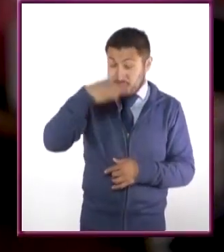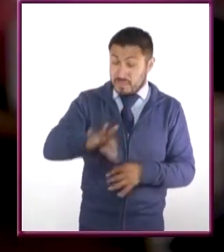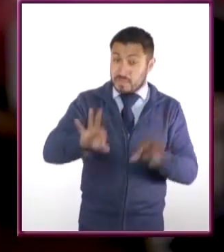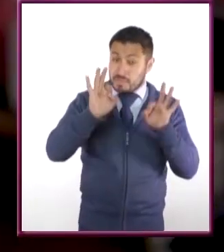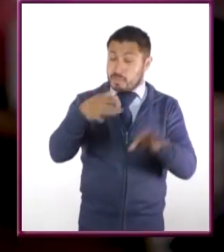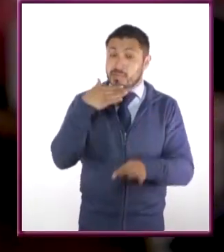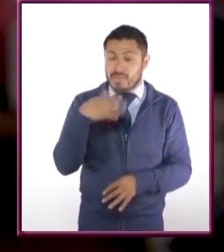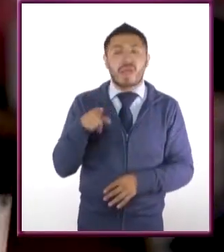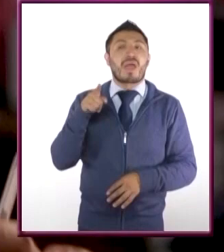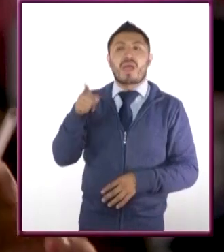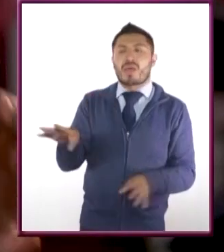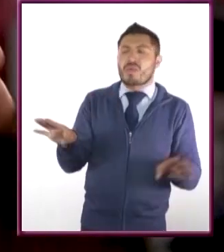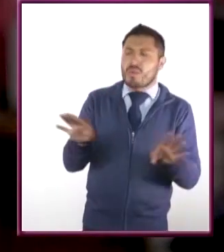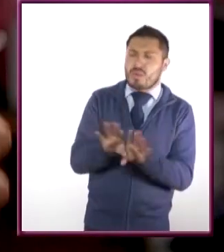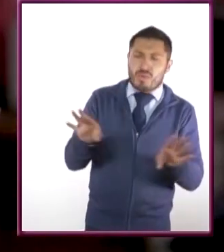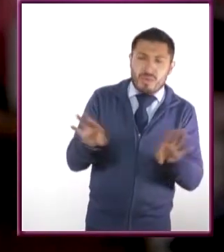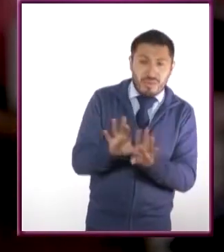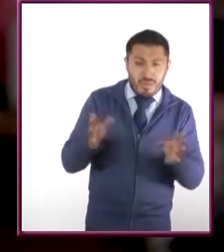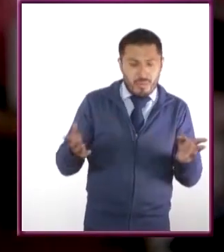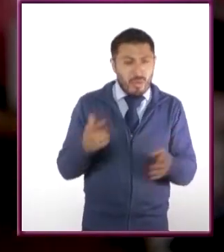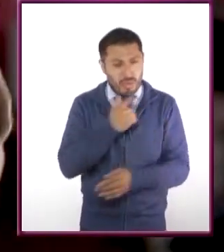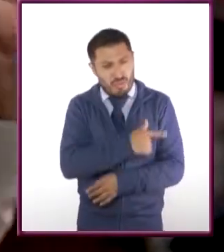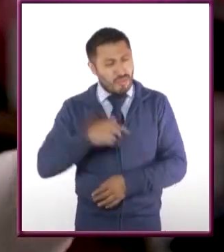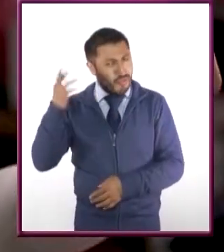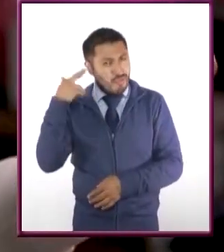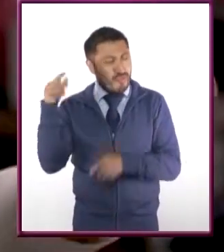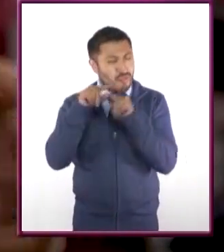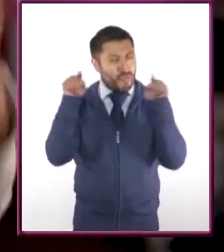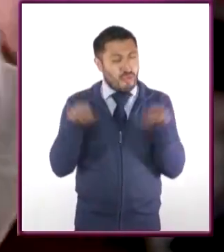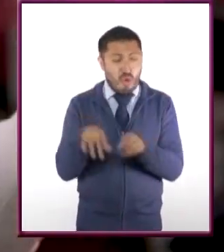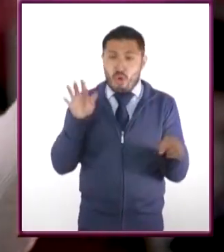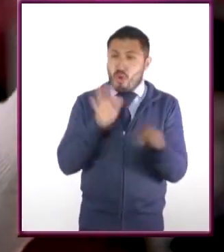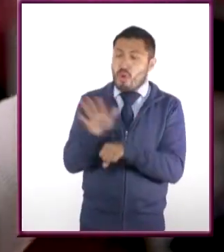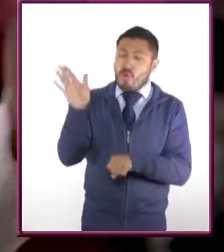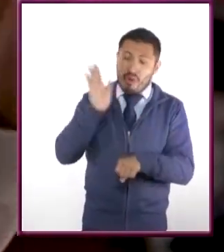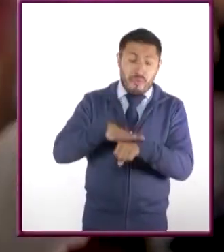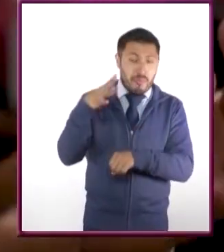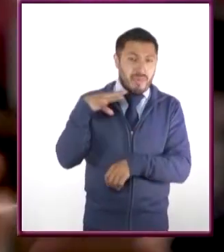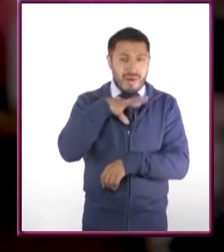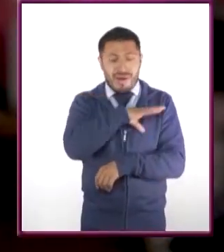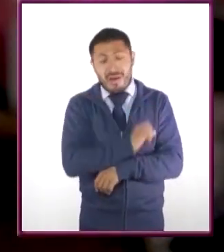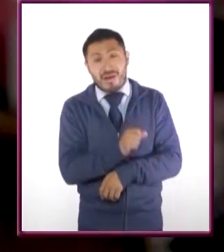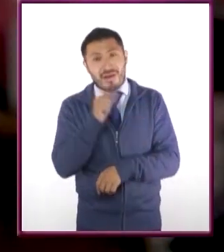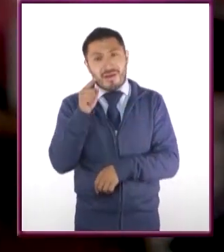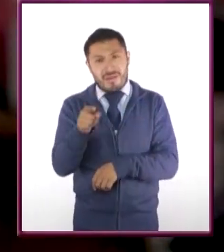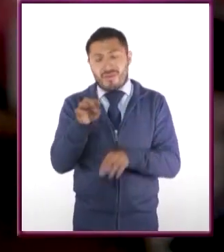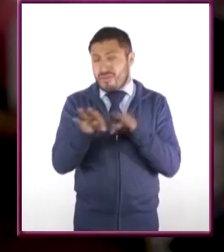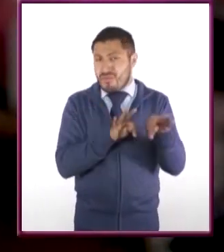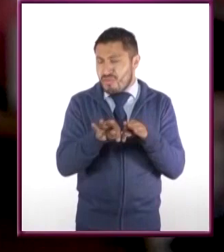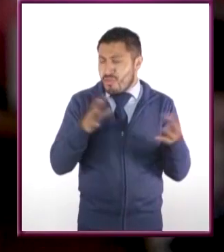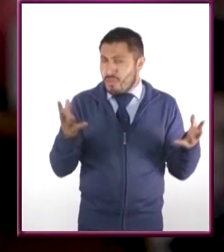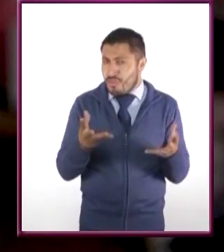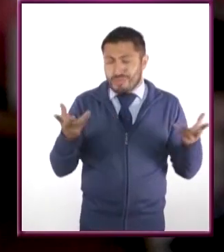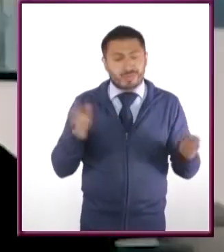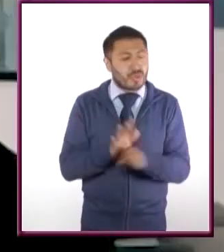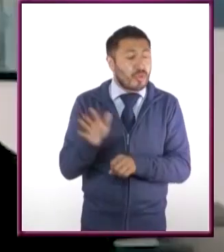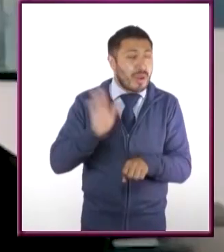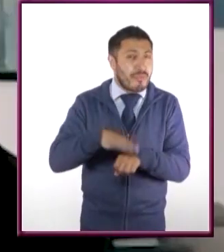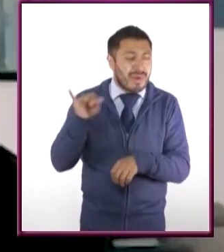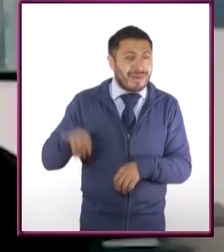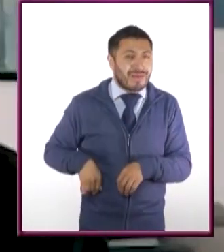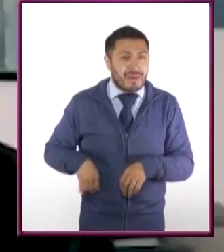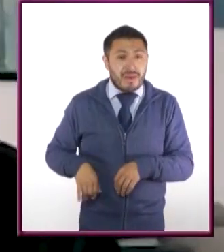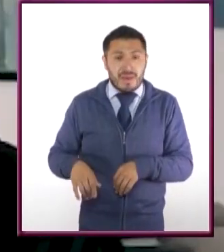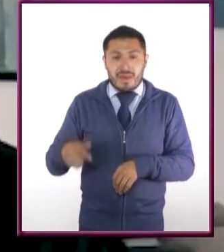¿no? ¿Qué es lo que más te emociona de este tipo de procesos de trabajo que tú realizas? Bueno, el